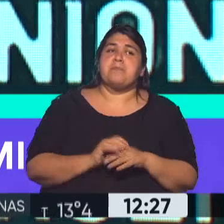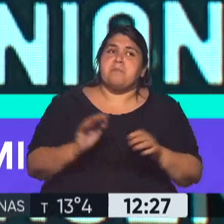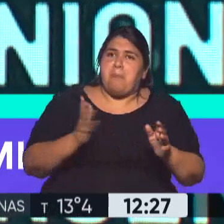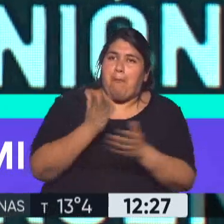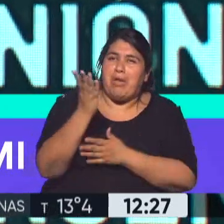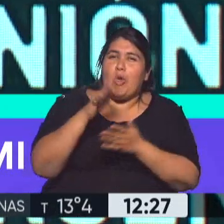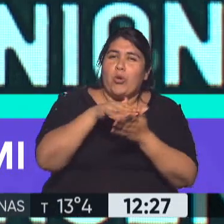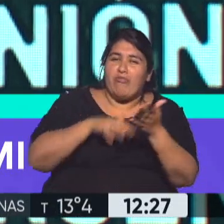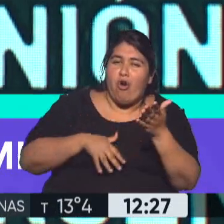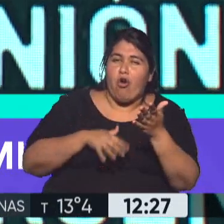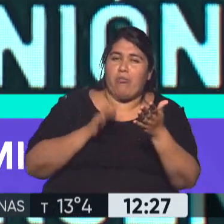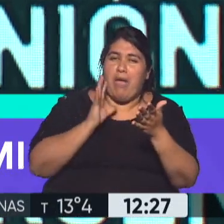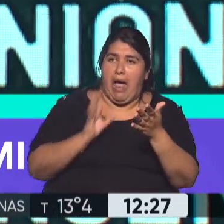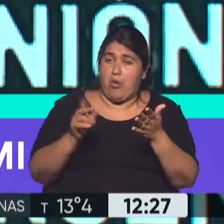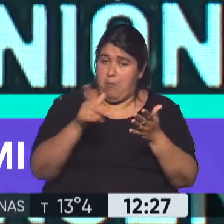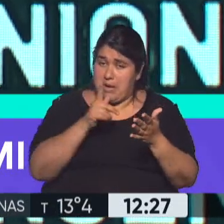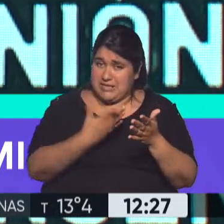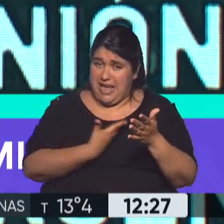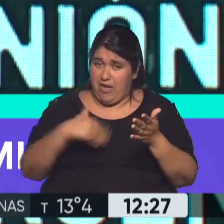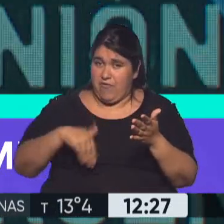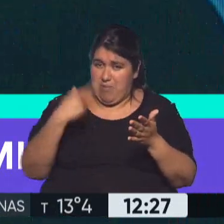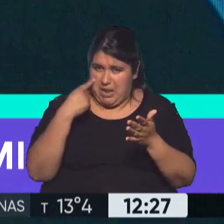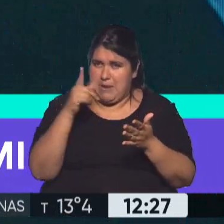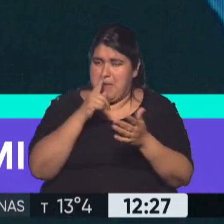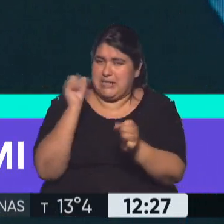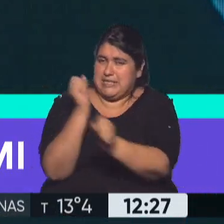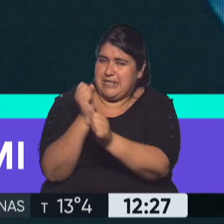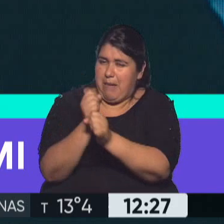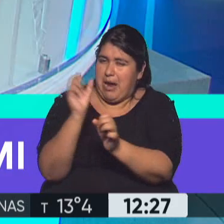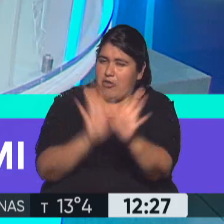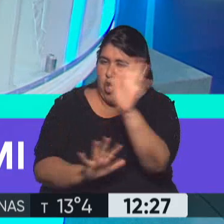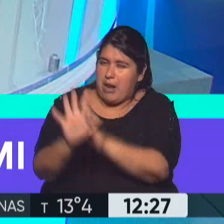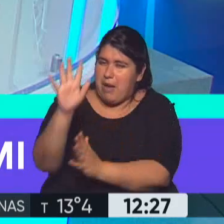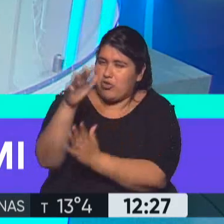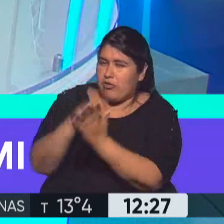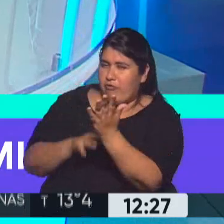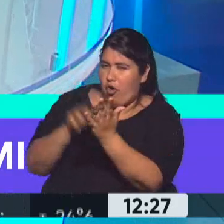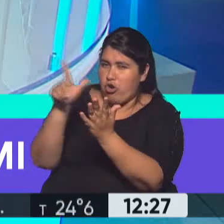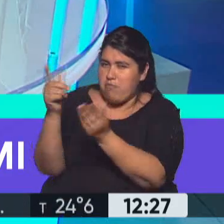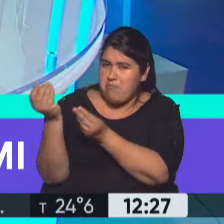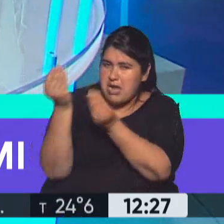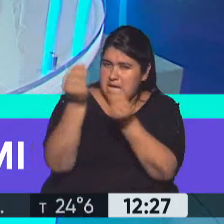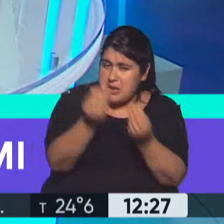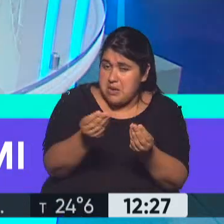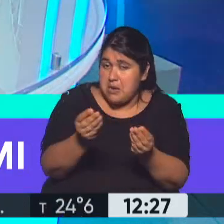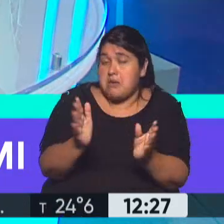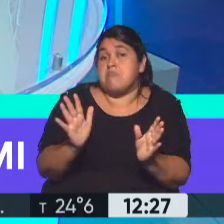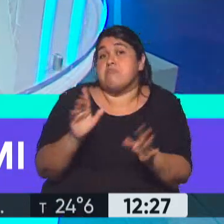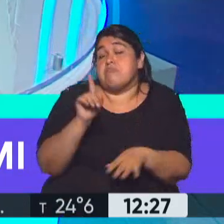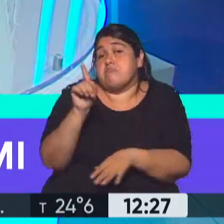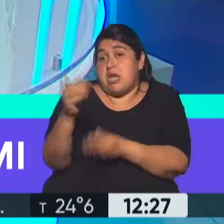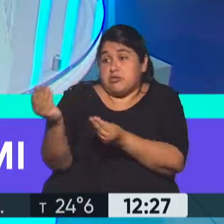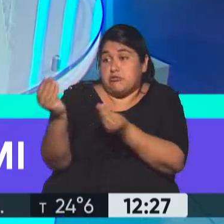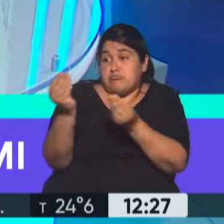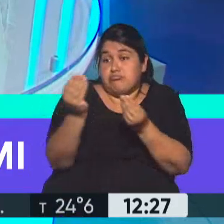informe que estaría por aparecer del Fondo Monetario Internacional en el que se estaría trabajando. Es probable. Y sería, la verdad que sería un elemento